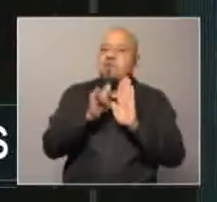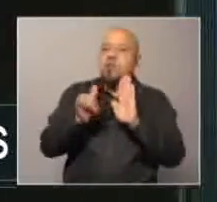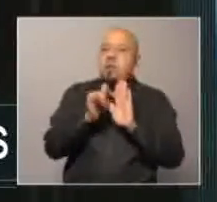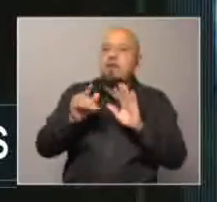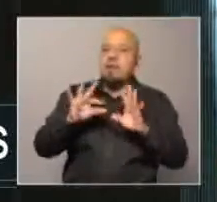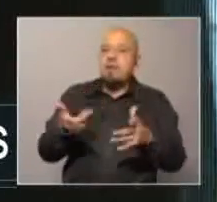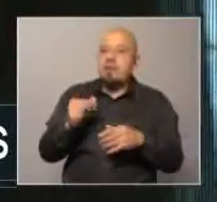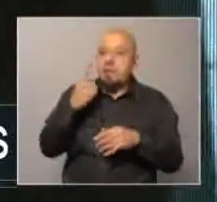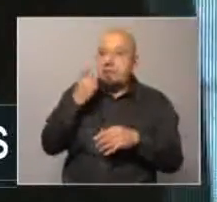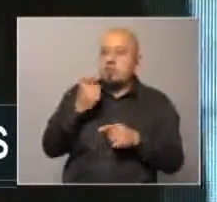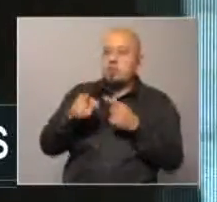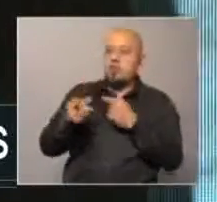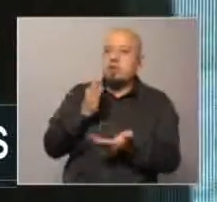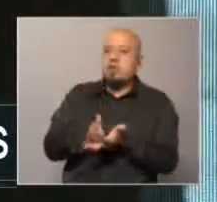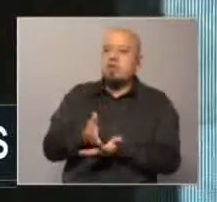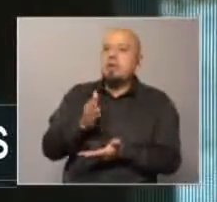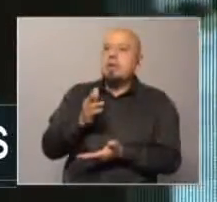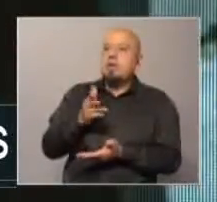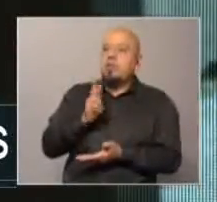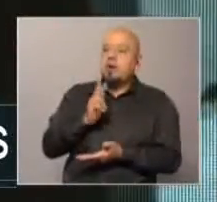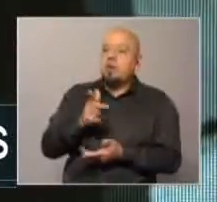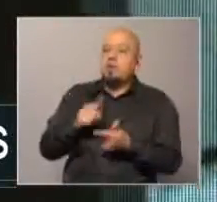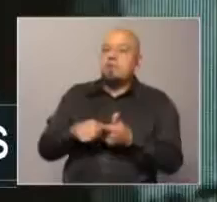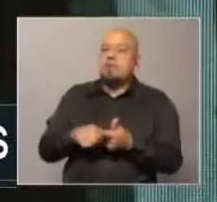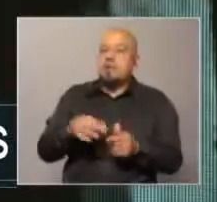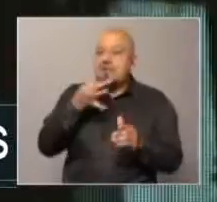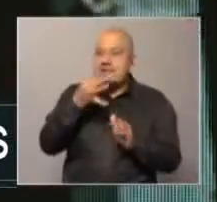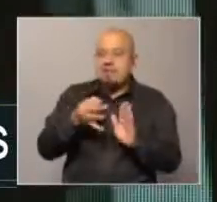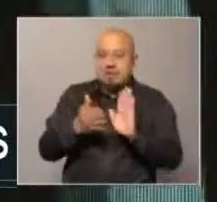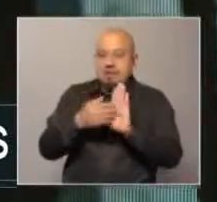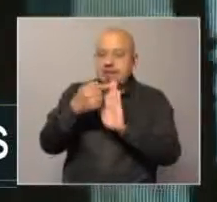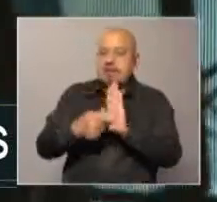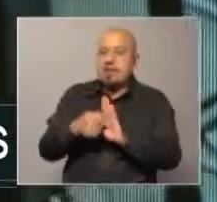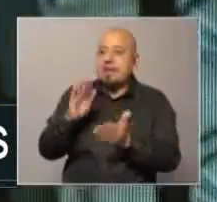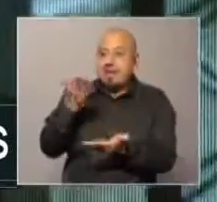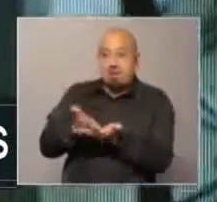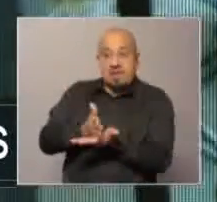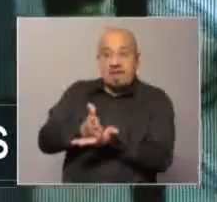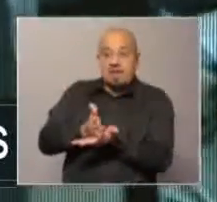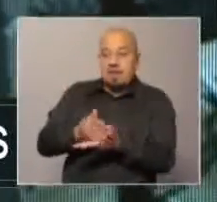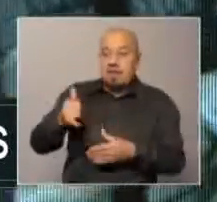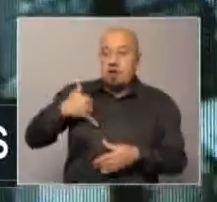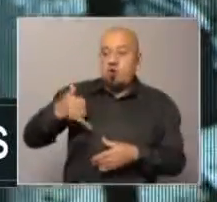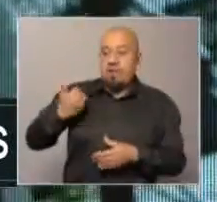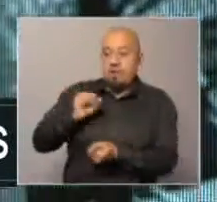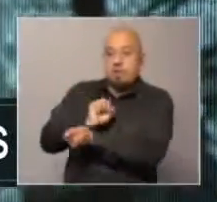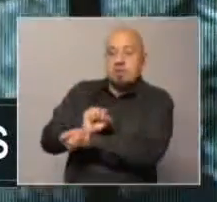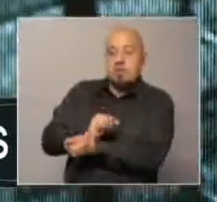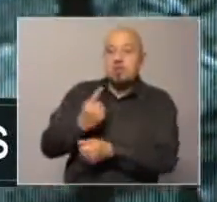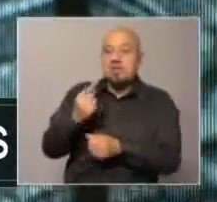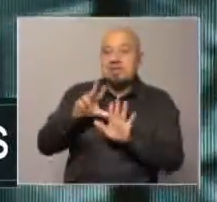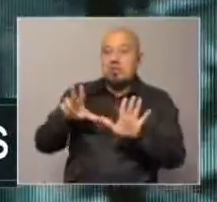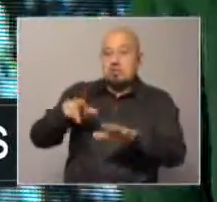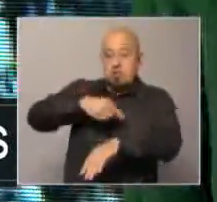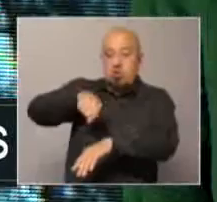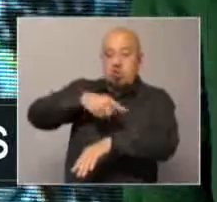Prevención de la Tortura de la Institución Nacional de Derechos Humanos, que, por ejemplo, es informado que la mitad de los adolescentes privados de la libertad pasan 18